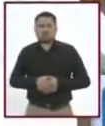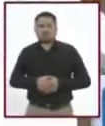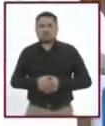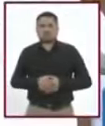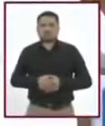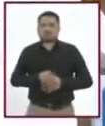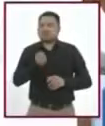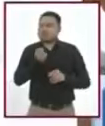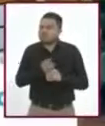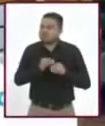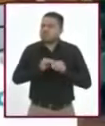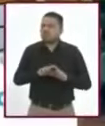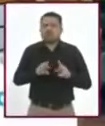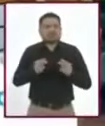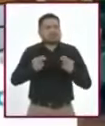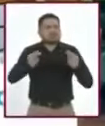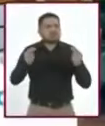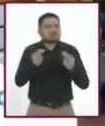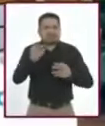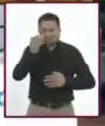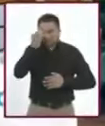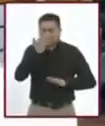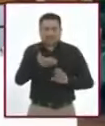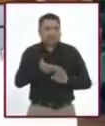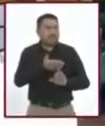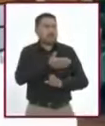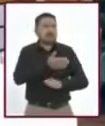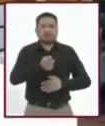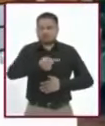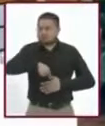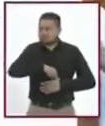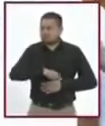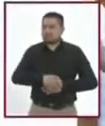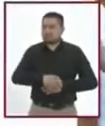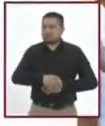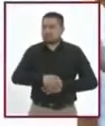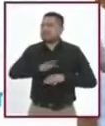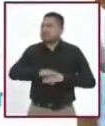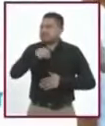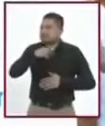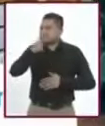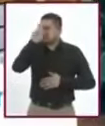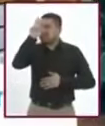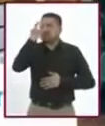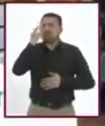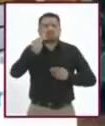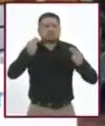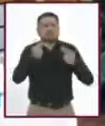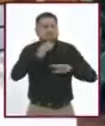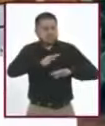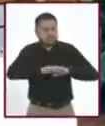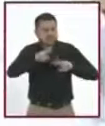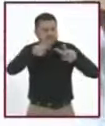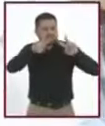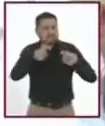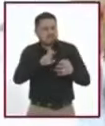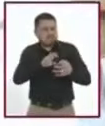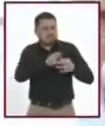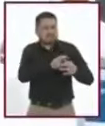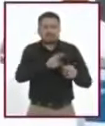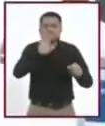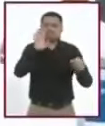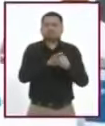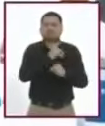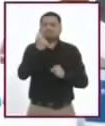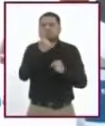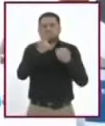¿Qué información previa conozco? ¿Qué más deseo o necesito saber del tema? ¿Por qué